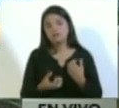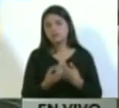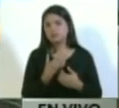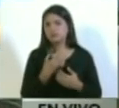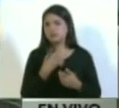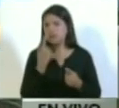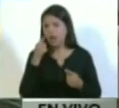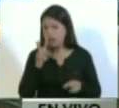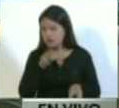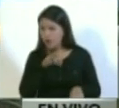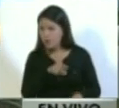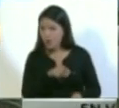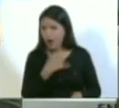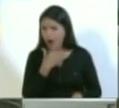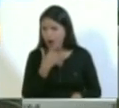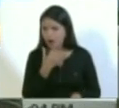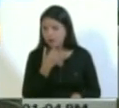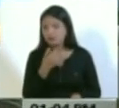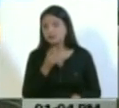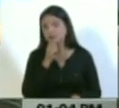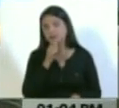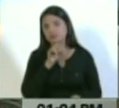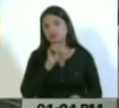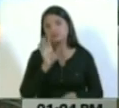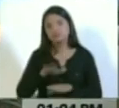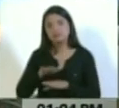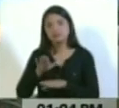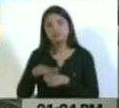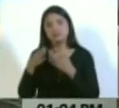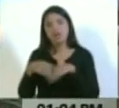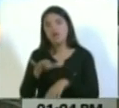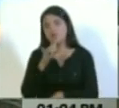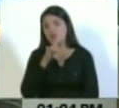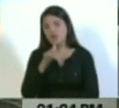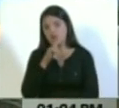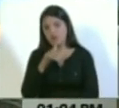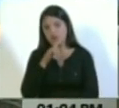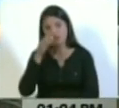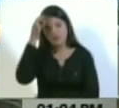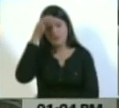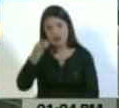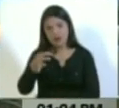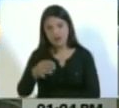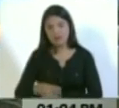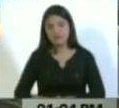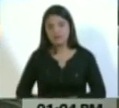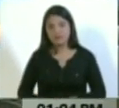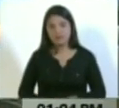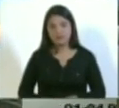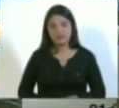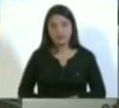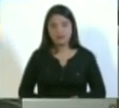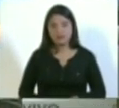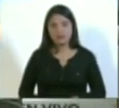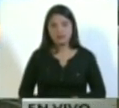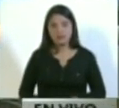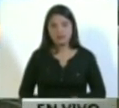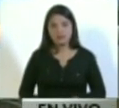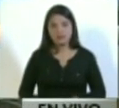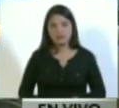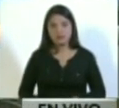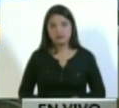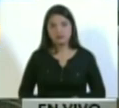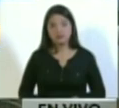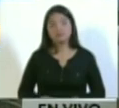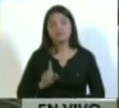actividades sospechosas, que va a ser la Unidad Nacional de Información Fiscal. También vamos a